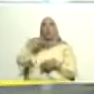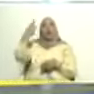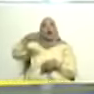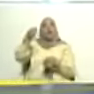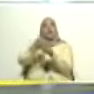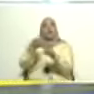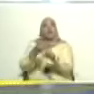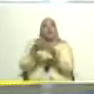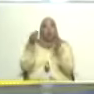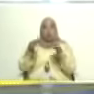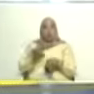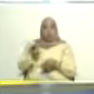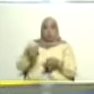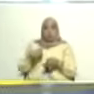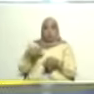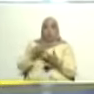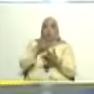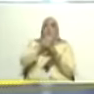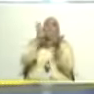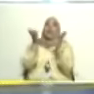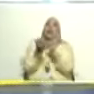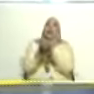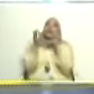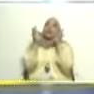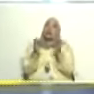potencia regional para el planeta entero.